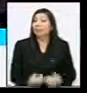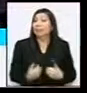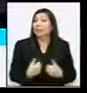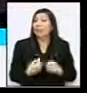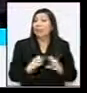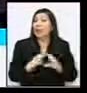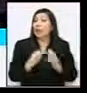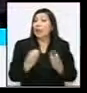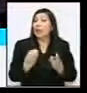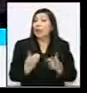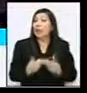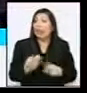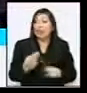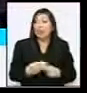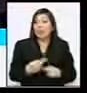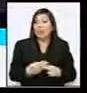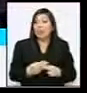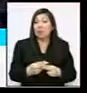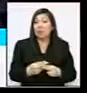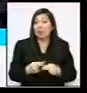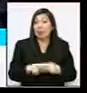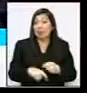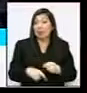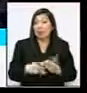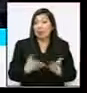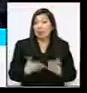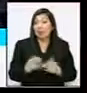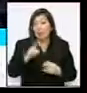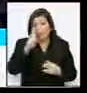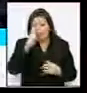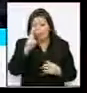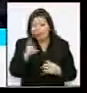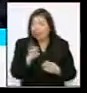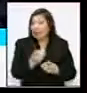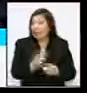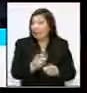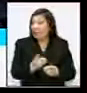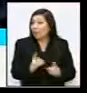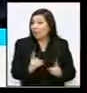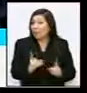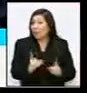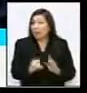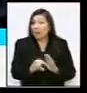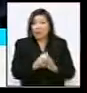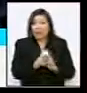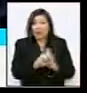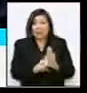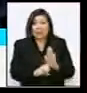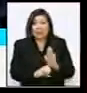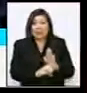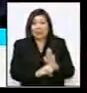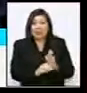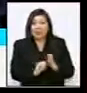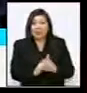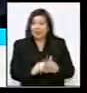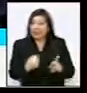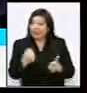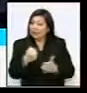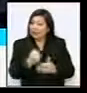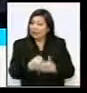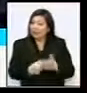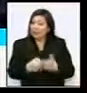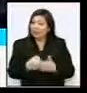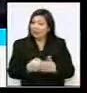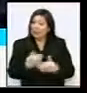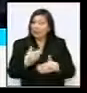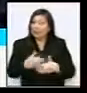Congreso, en nombre del país, en nombre de la patria, en nombre de la democracia, en nombre de la Constitución, frenar ese ejercicio